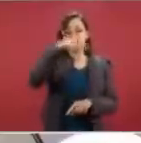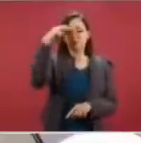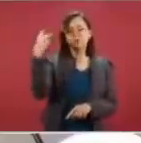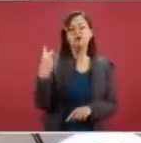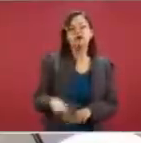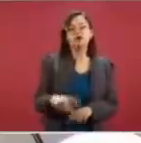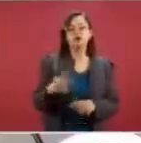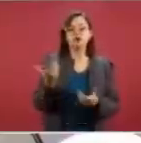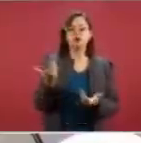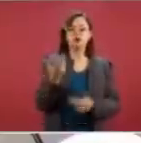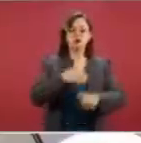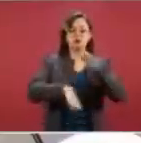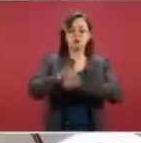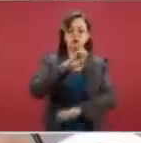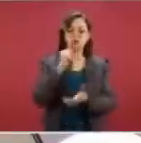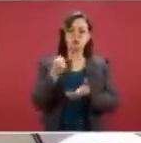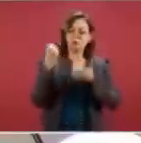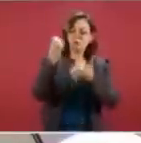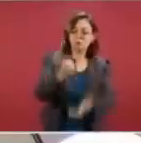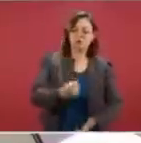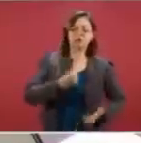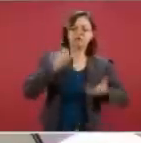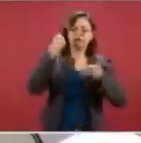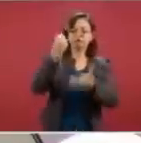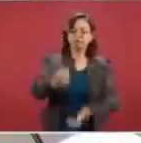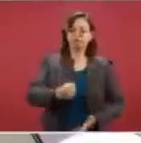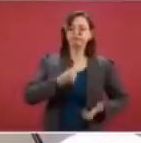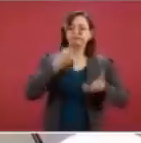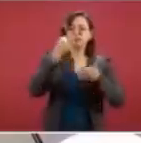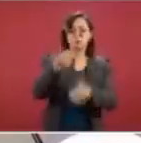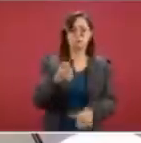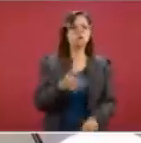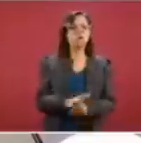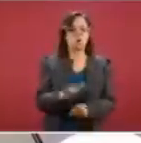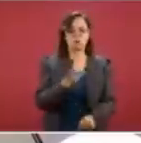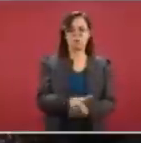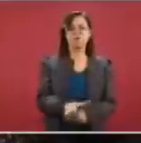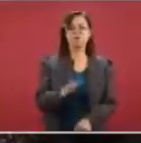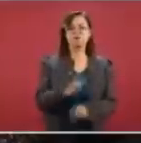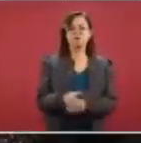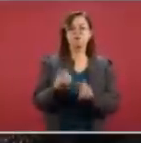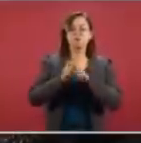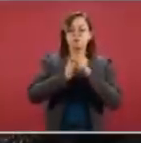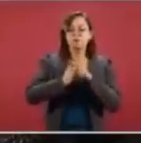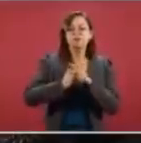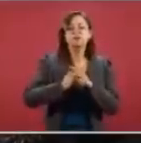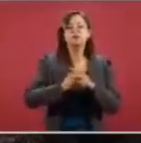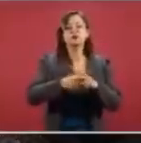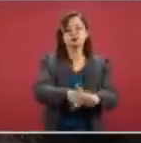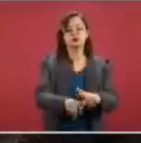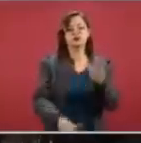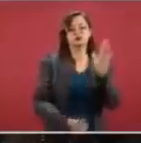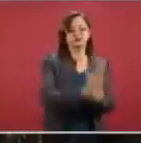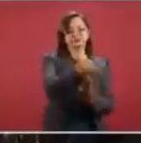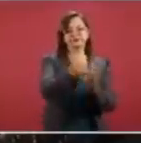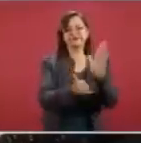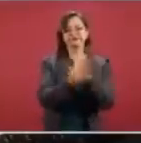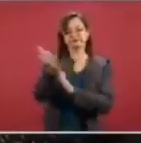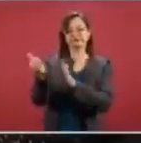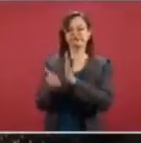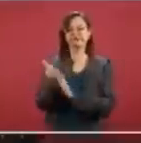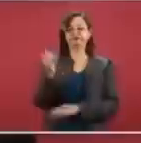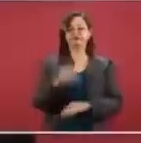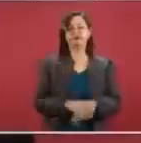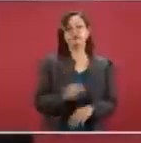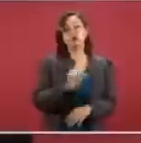estado aumentando capital, trayendo el capital necesario para poder empezar a realizar estas obras.